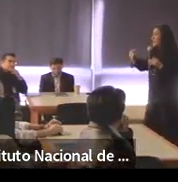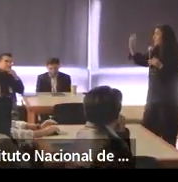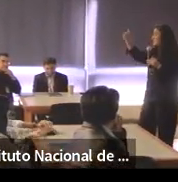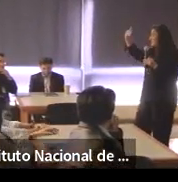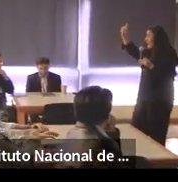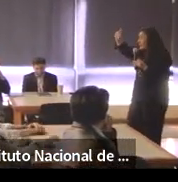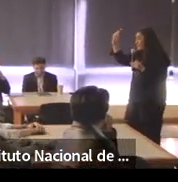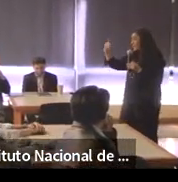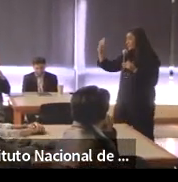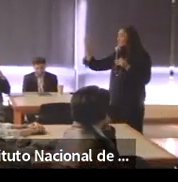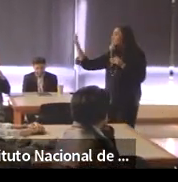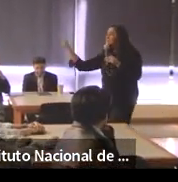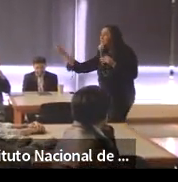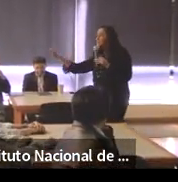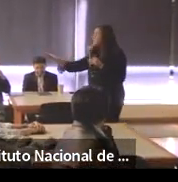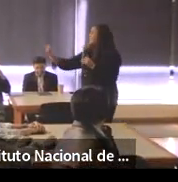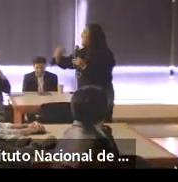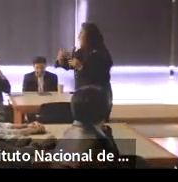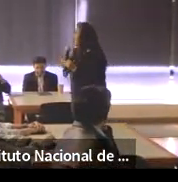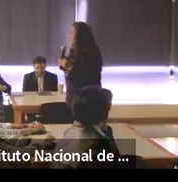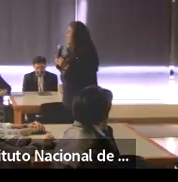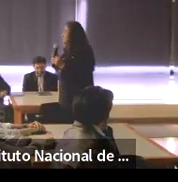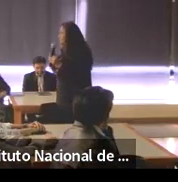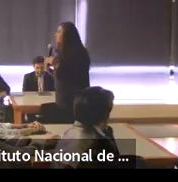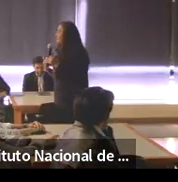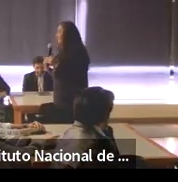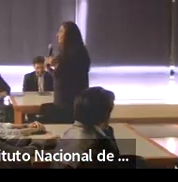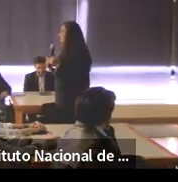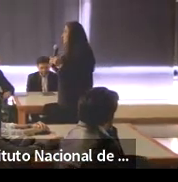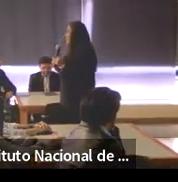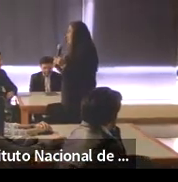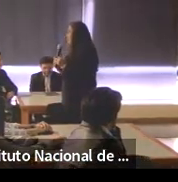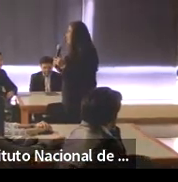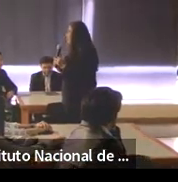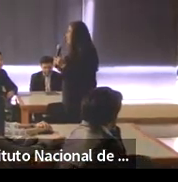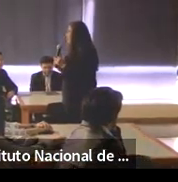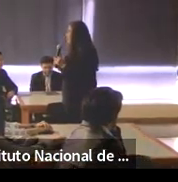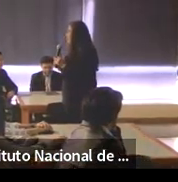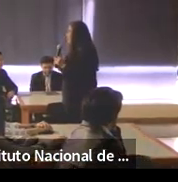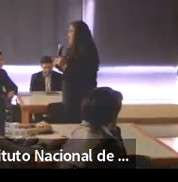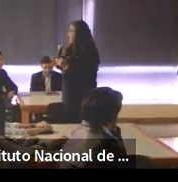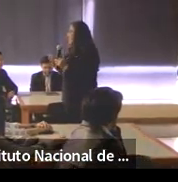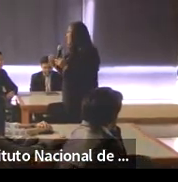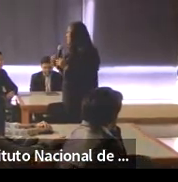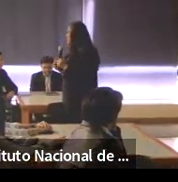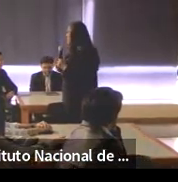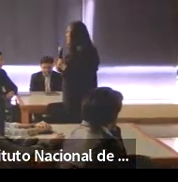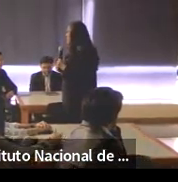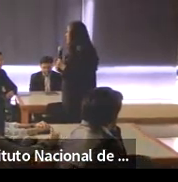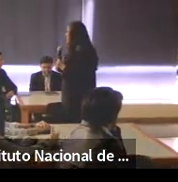me explico Entonces aunque ella no me no me ha hecho nada estoy poniendo el ejemplo solamente no